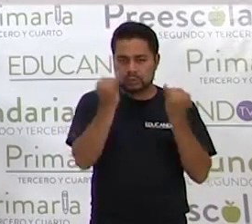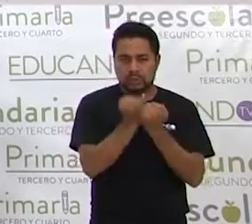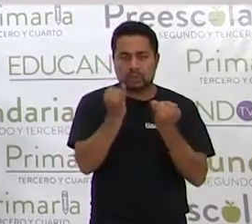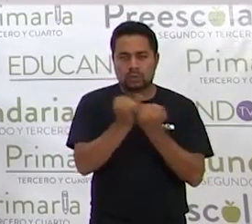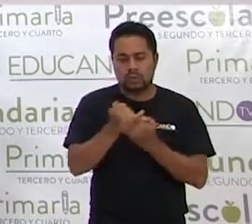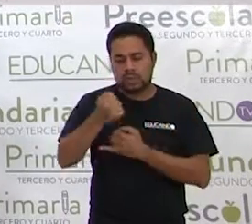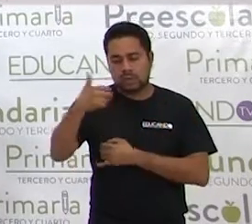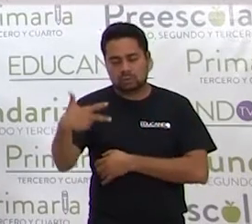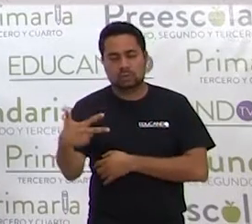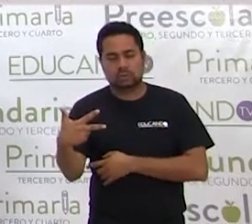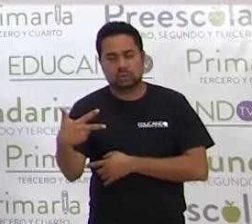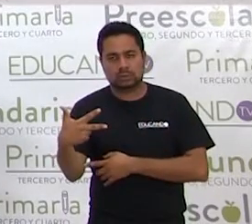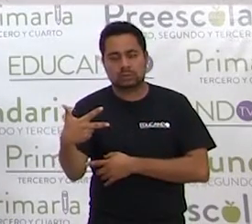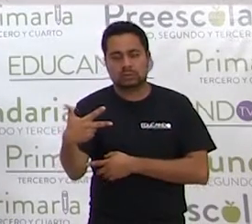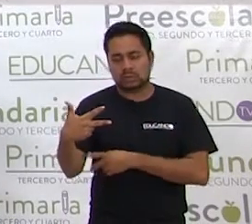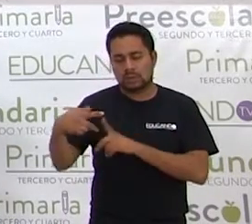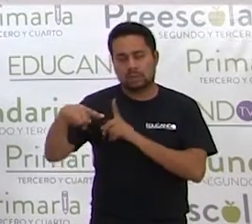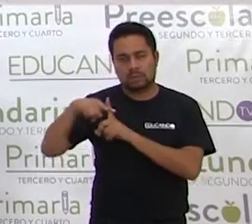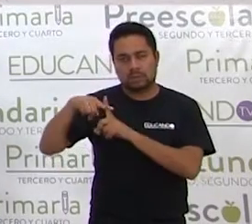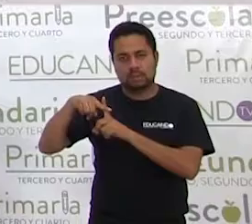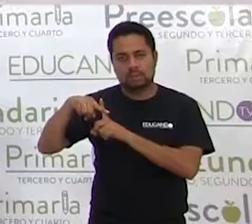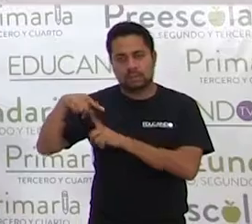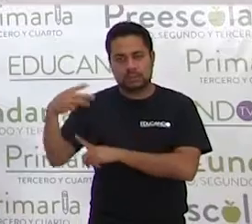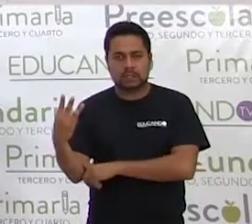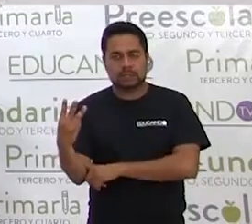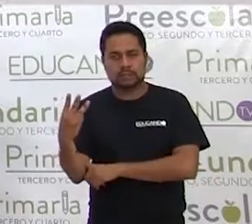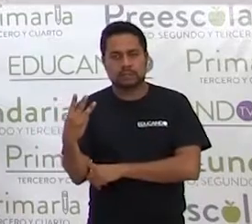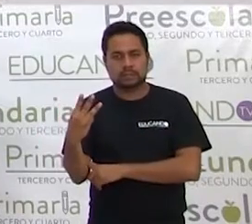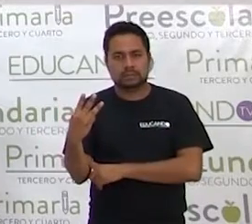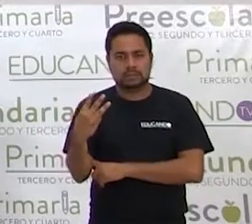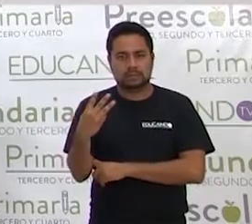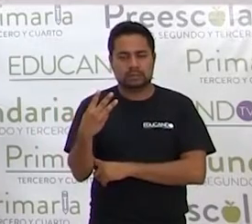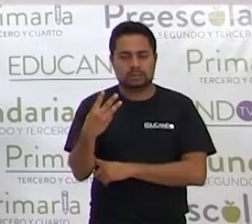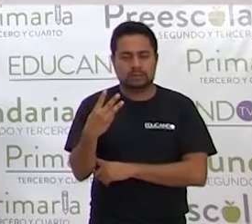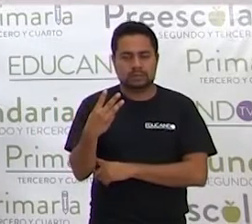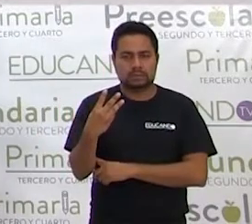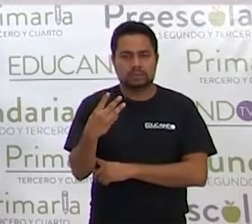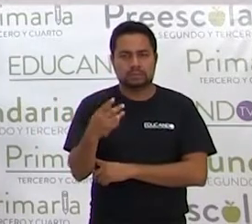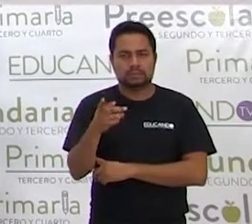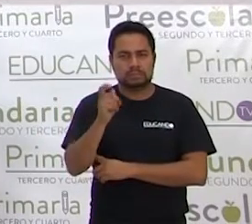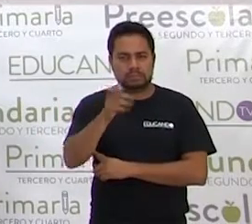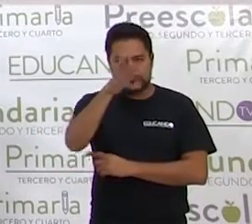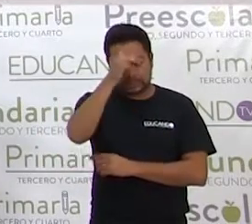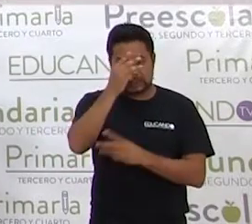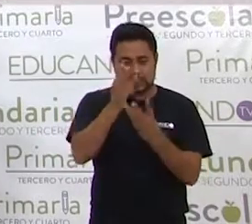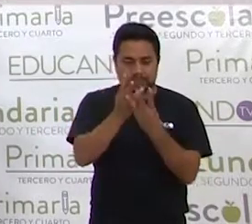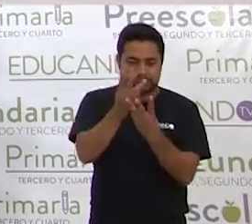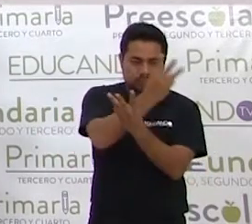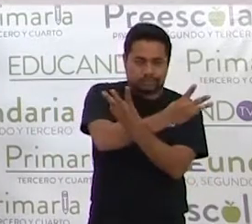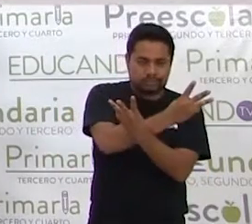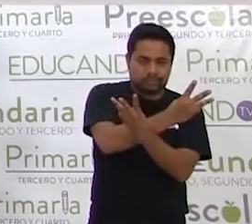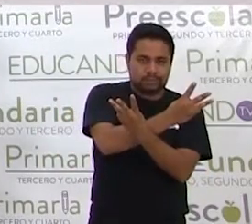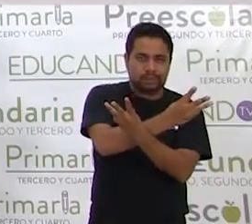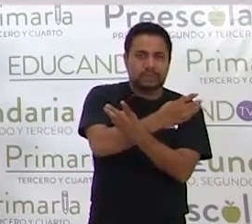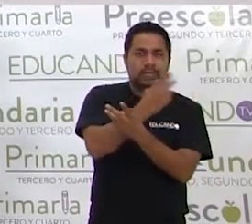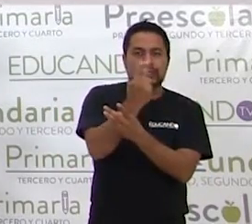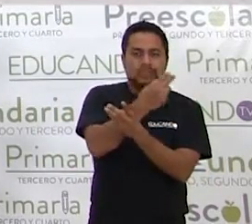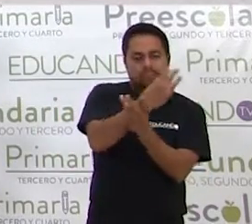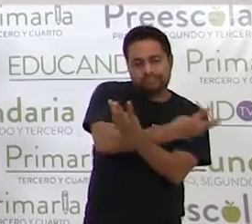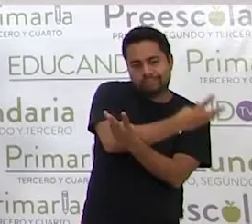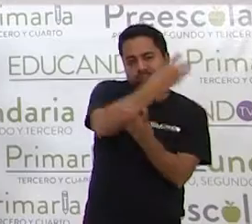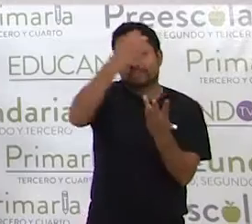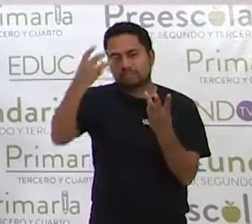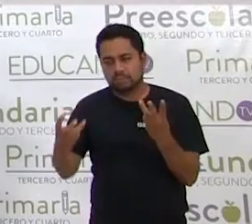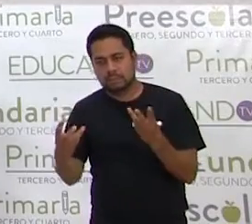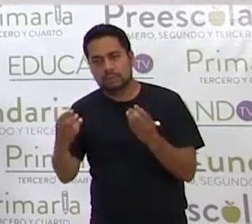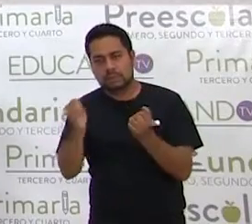8 más 3 este 3 está en el primer miembro va a pasar al segundo miembro con